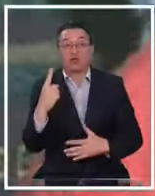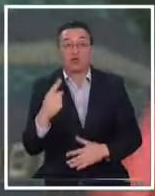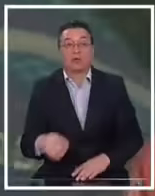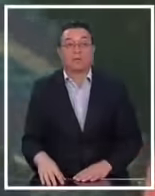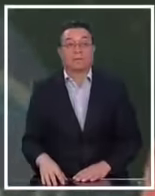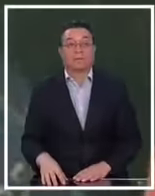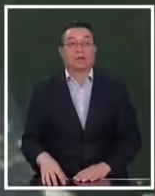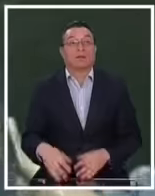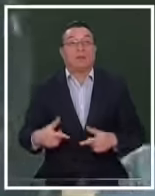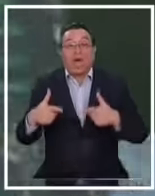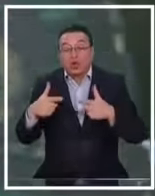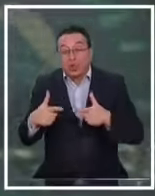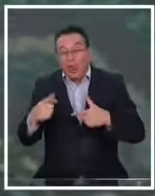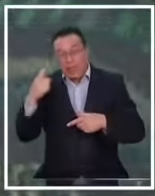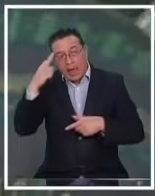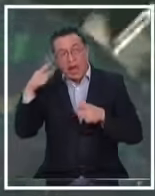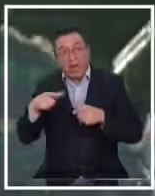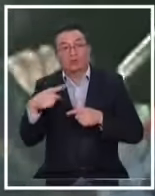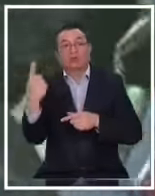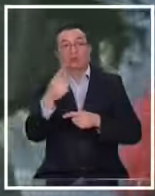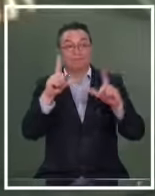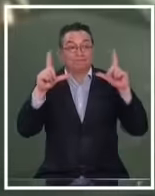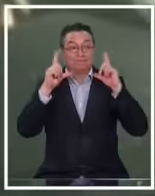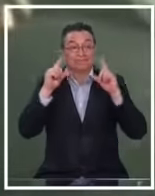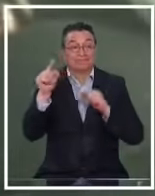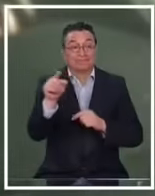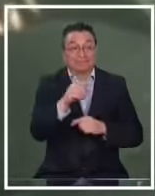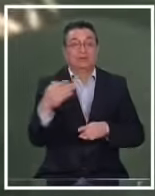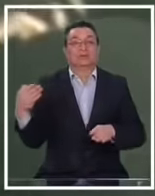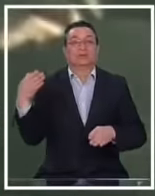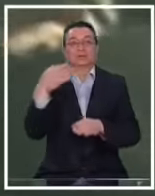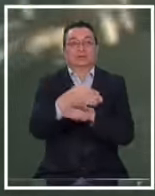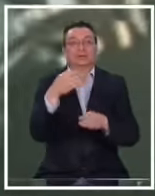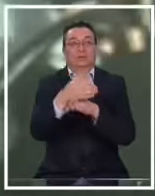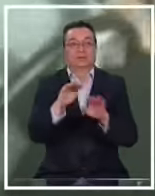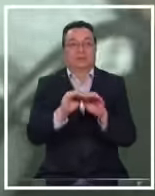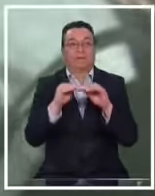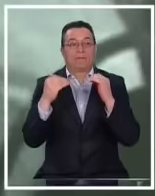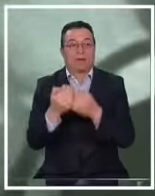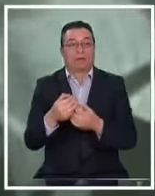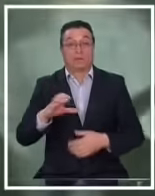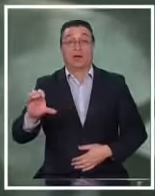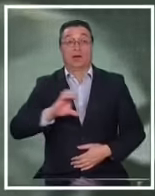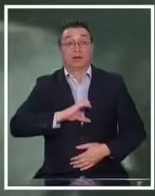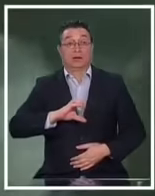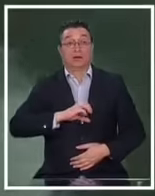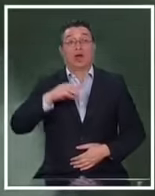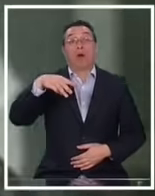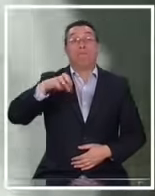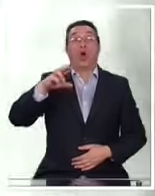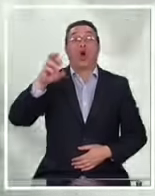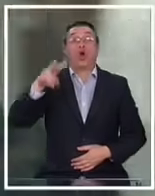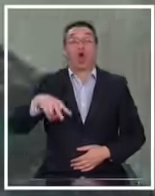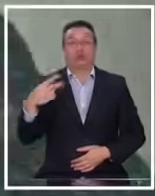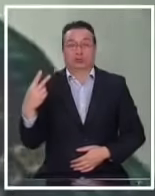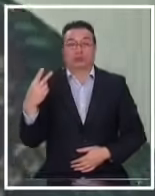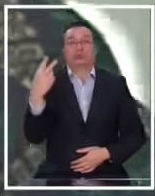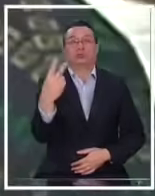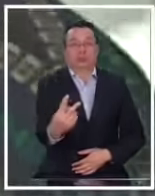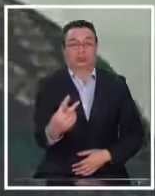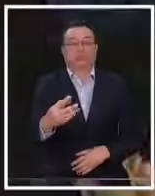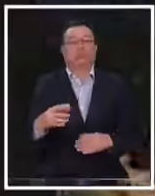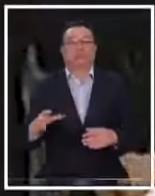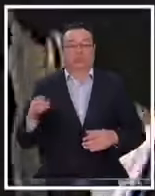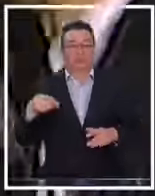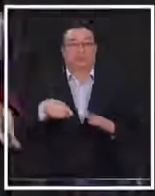Con cábalas o sin ellas, los protagonistas del encuentro llegaron al estadio. Podemos contar que Mirko Josic y Daniel Morón, al momento que llegaban al campo de